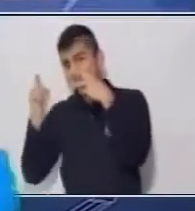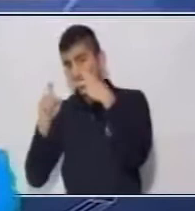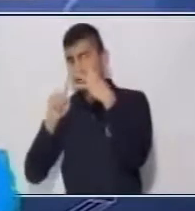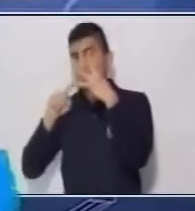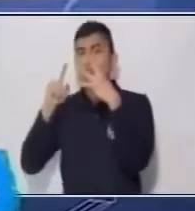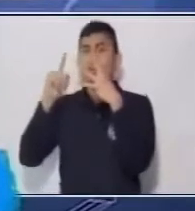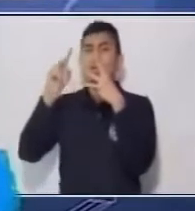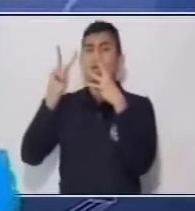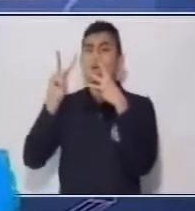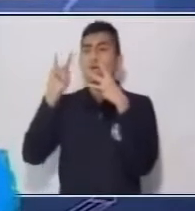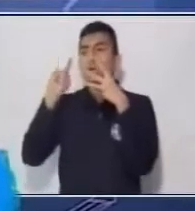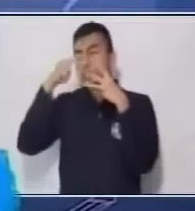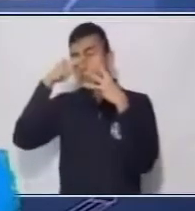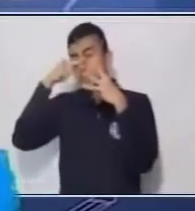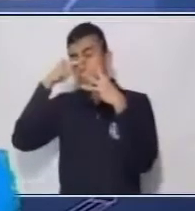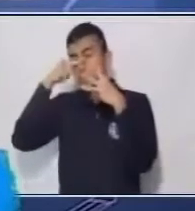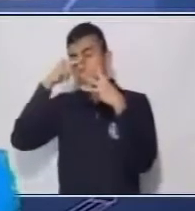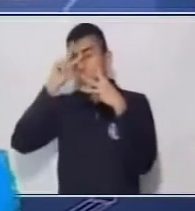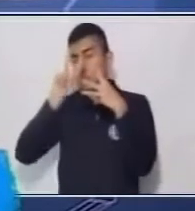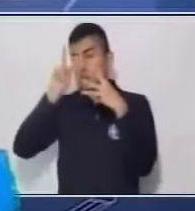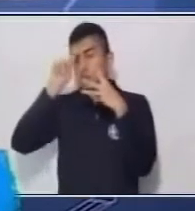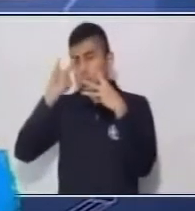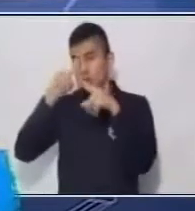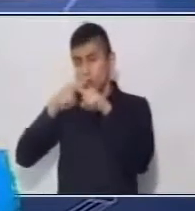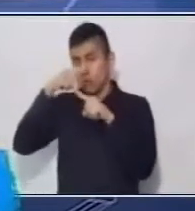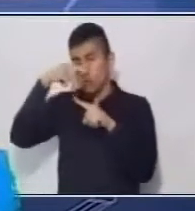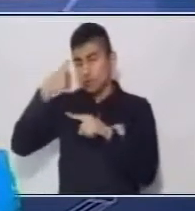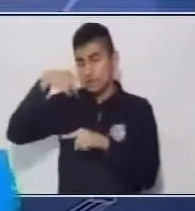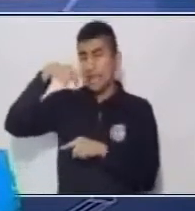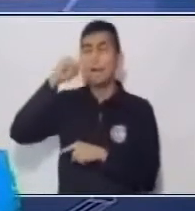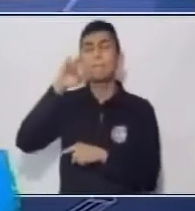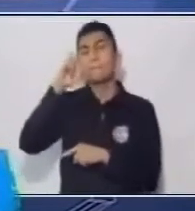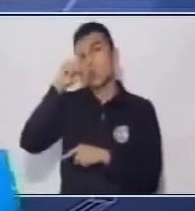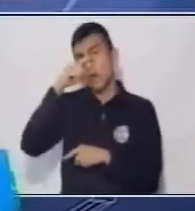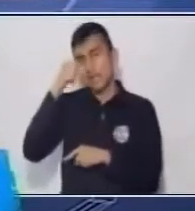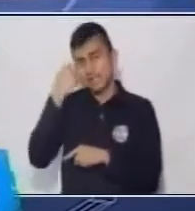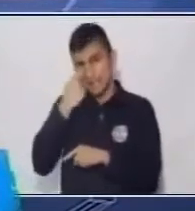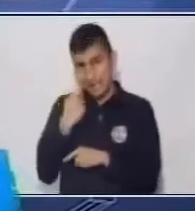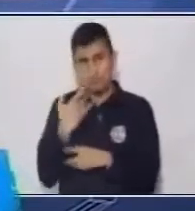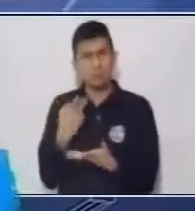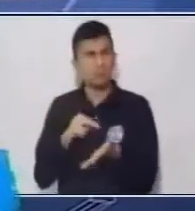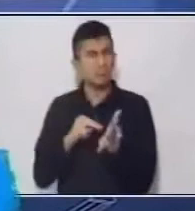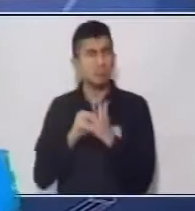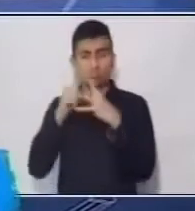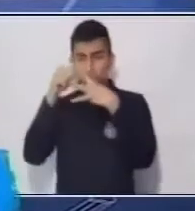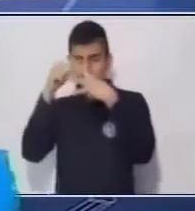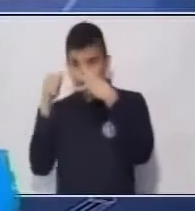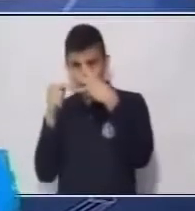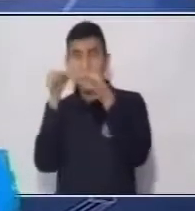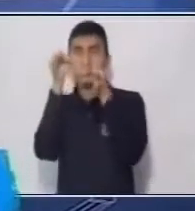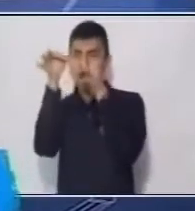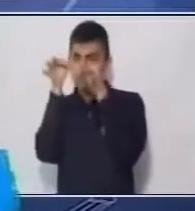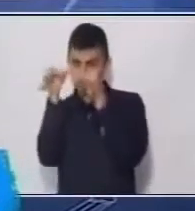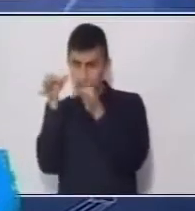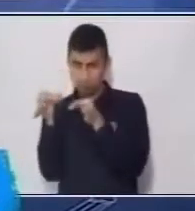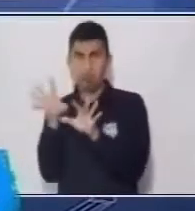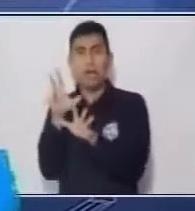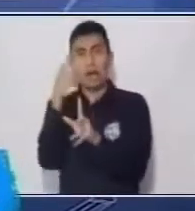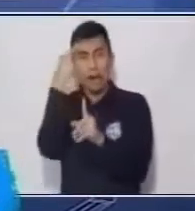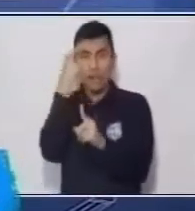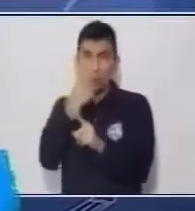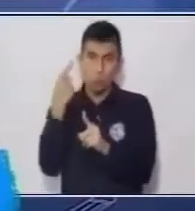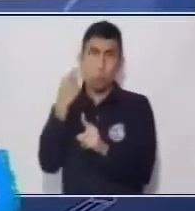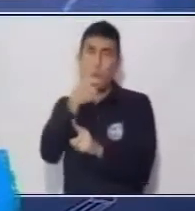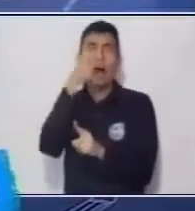las yuxtapuestas. Vamos a hablar un poquito sobre esta clasificación según la cantidad de verbos